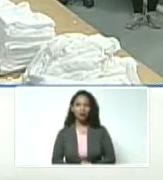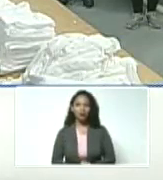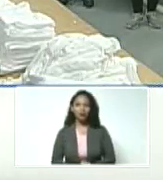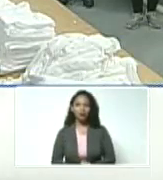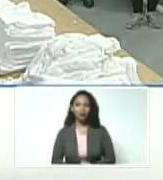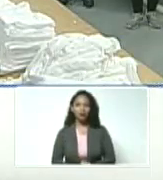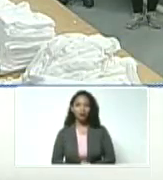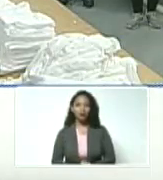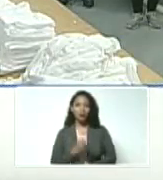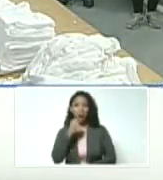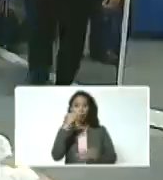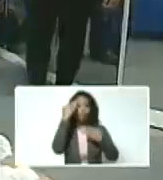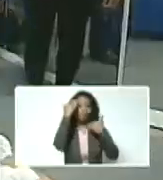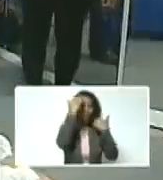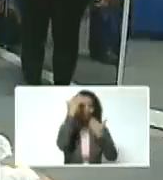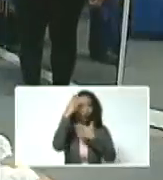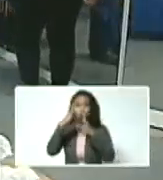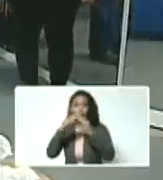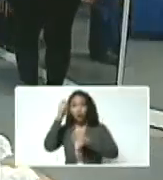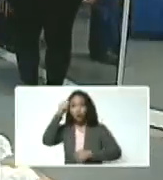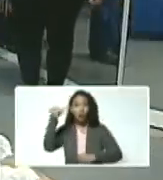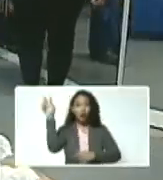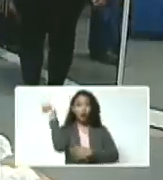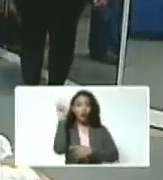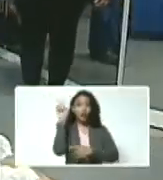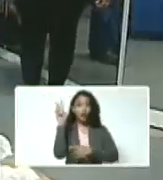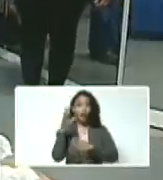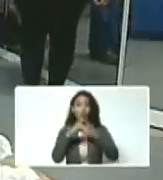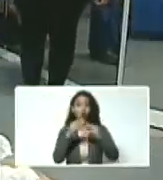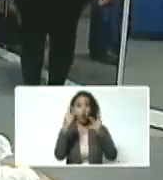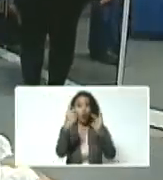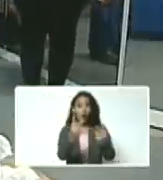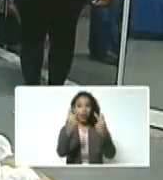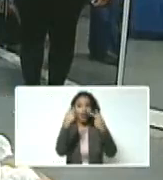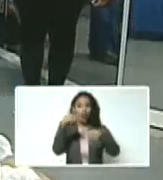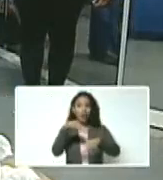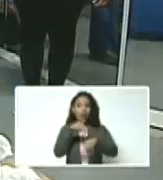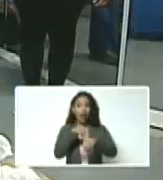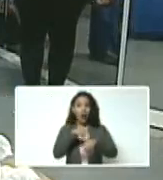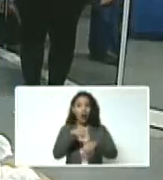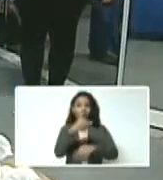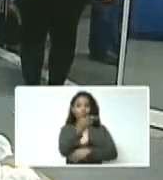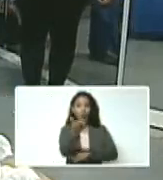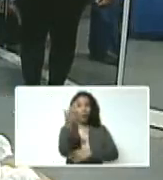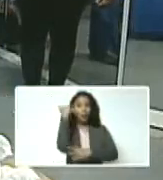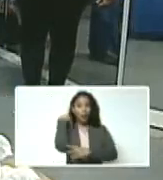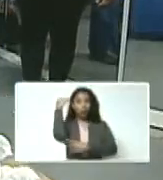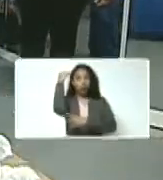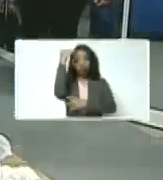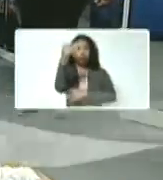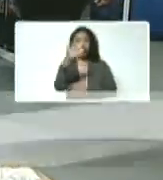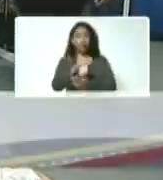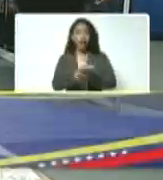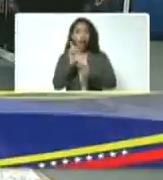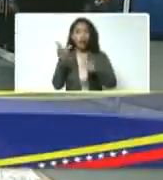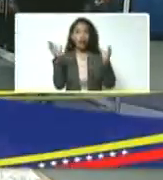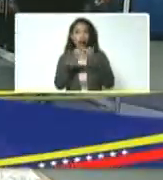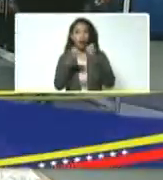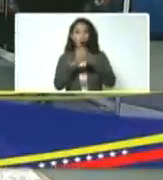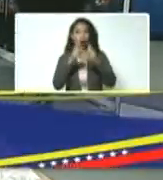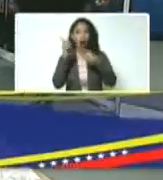Bueno, un saludo a todo el pueblo de Venezuela, a todos los que nos están viendo, a usted, mi comandante, y a todo ese equipo que está allí en